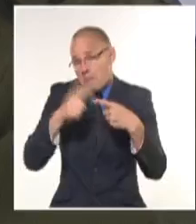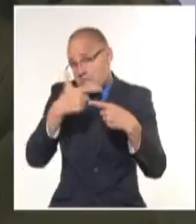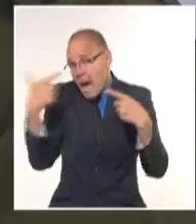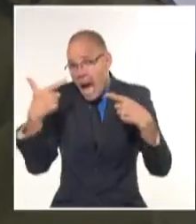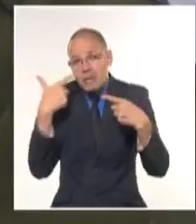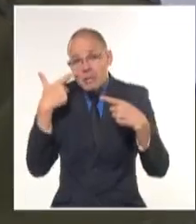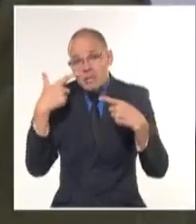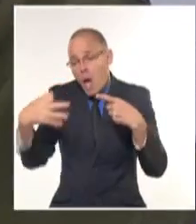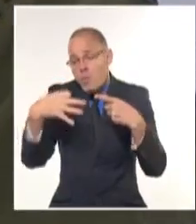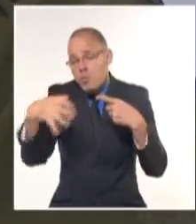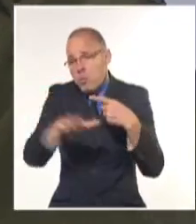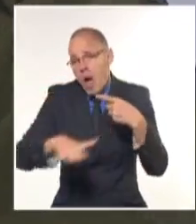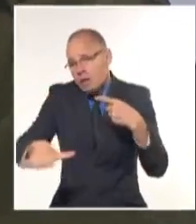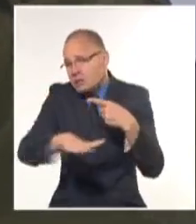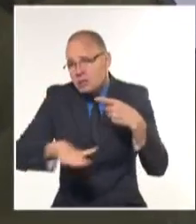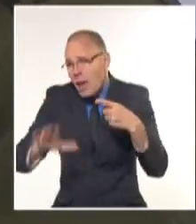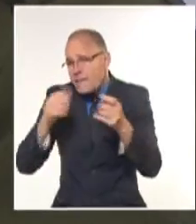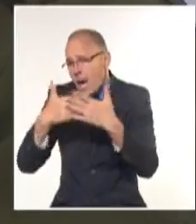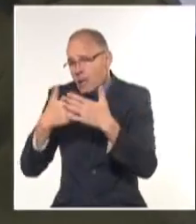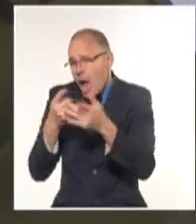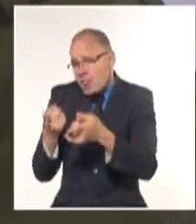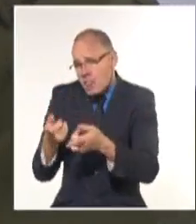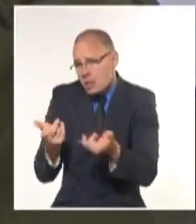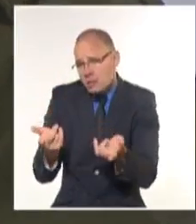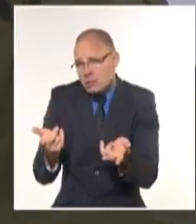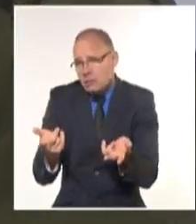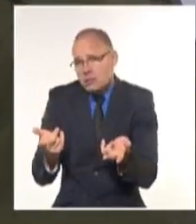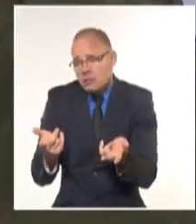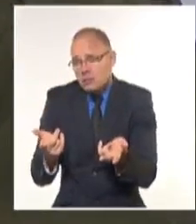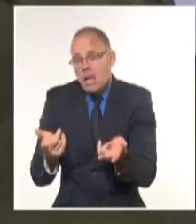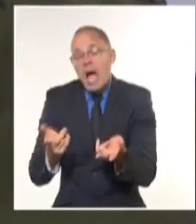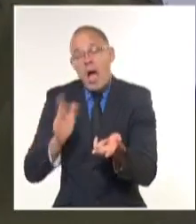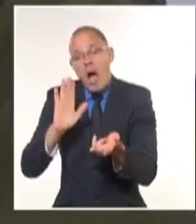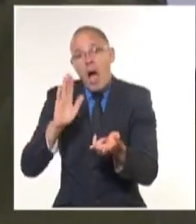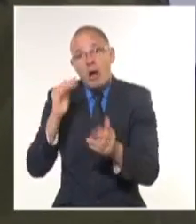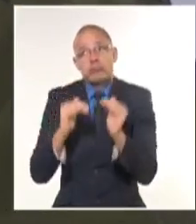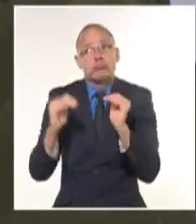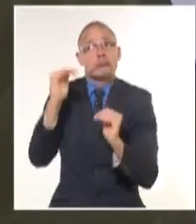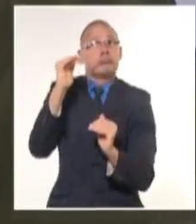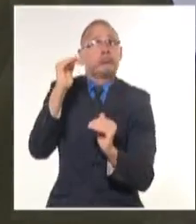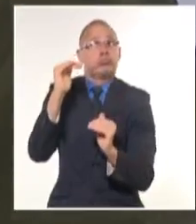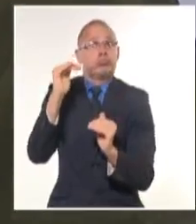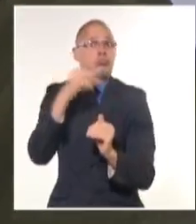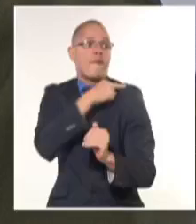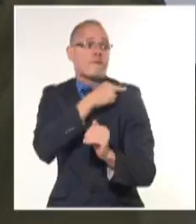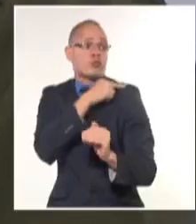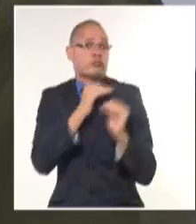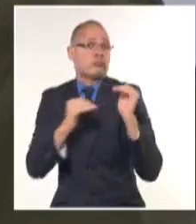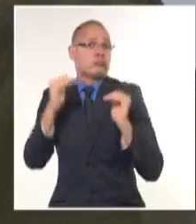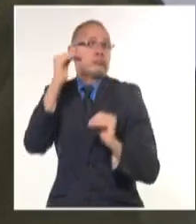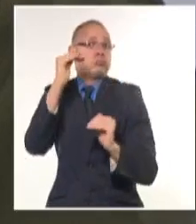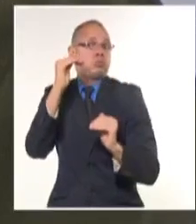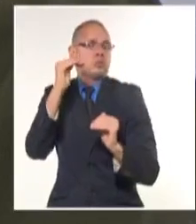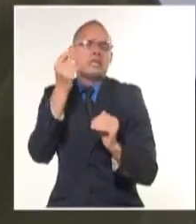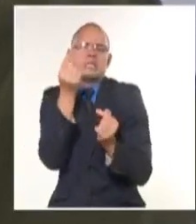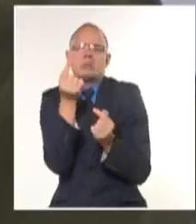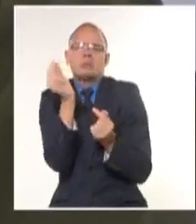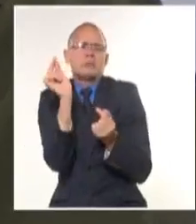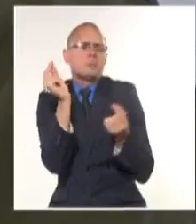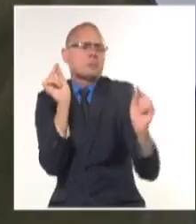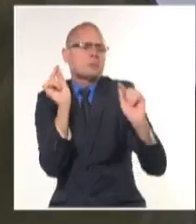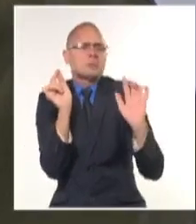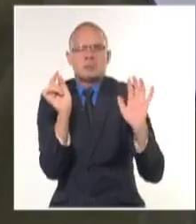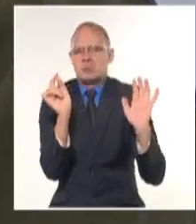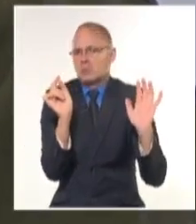el sector empresarial y en la base. Los hechos ya a nivel nacional, a niveles de dirección nacional, han sido aislados, pero han tenido